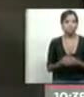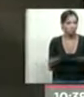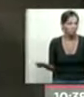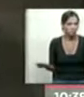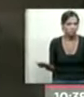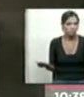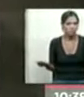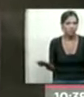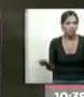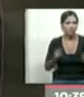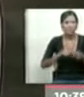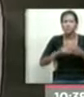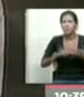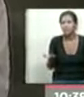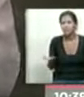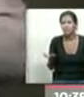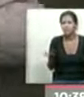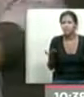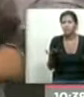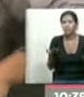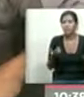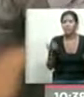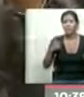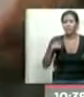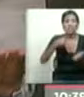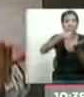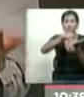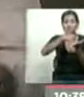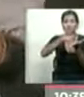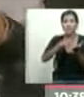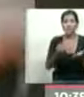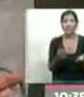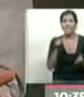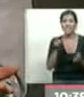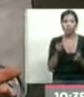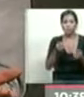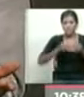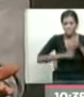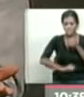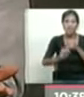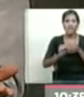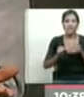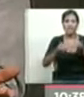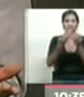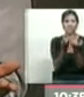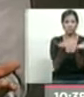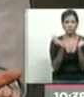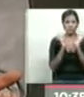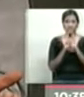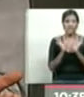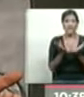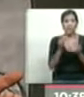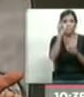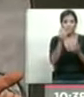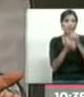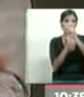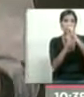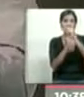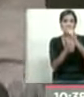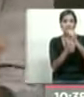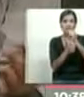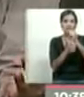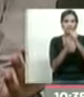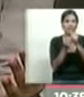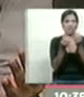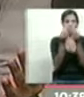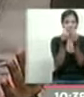tienen patas de barro. Así como ellos paren un ídolo, esos ídolos fenecen inmediatamente.